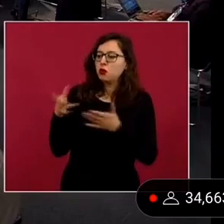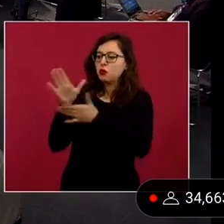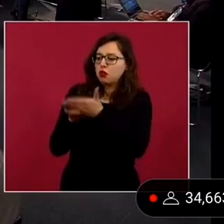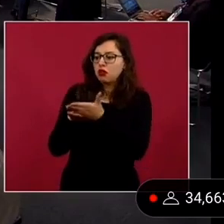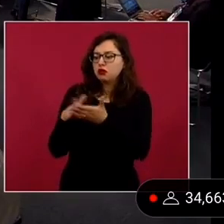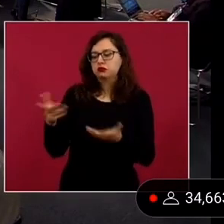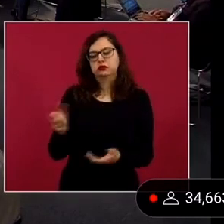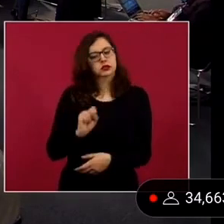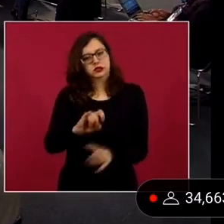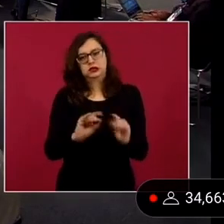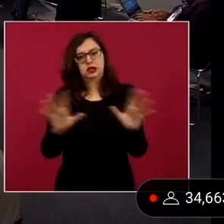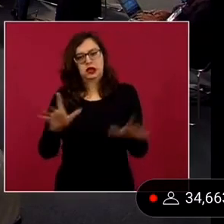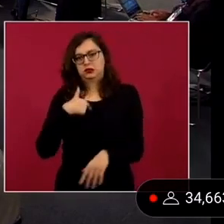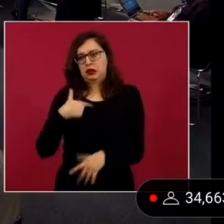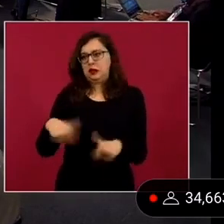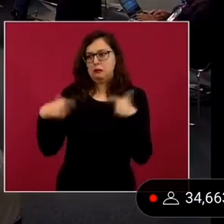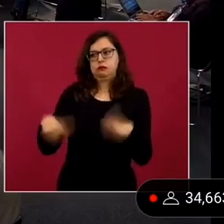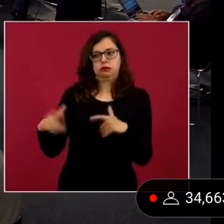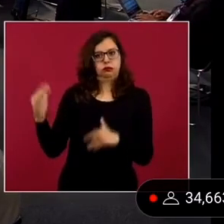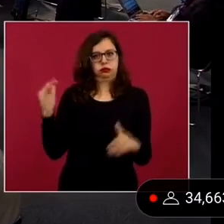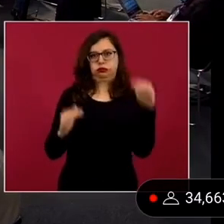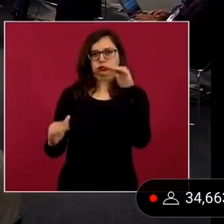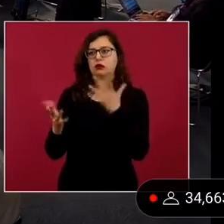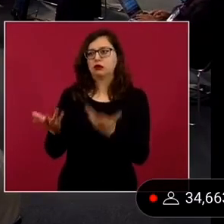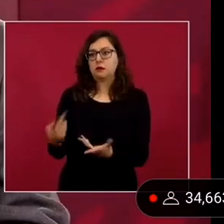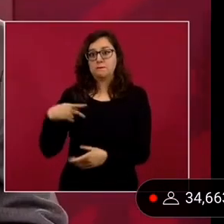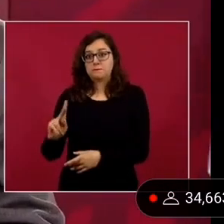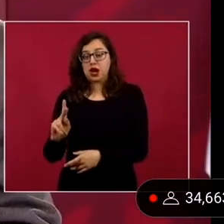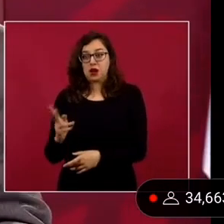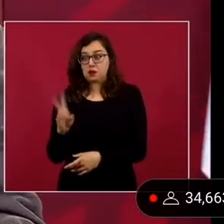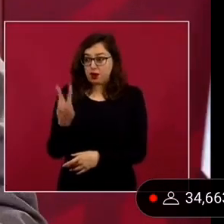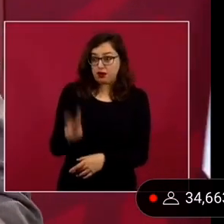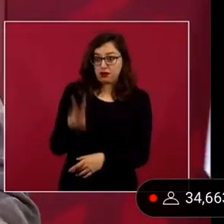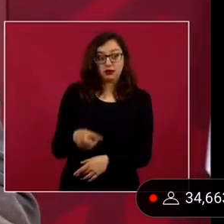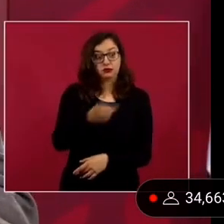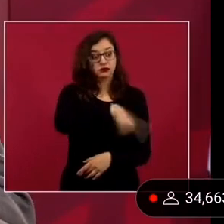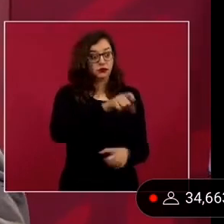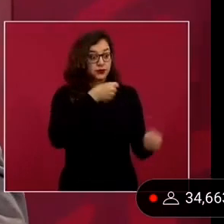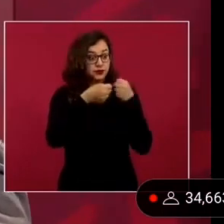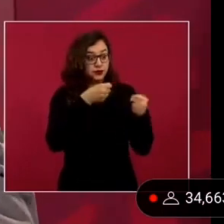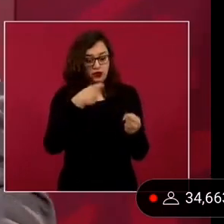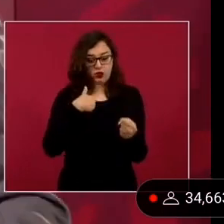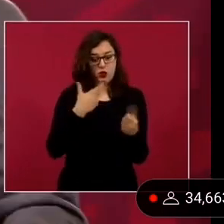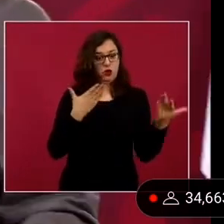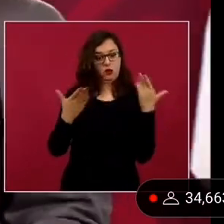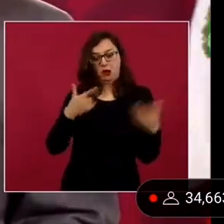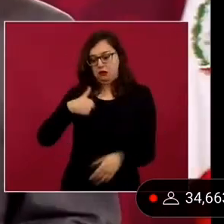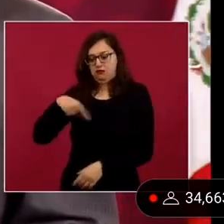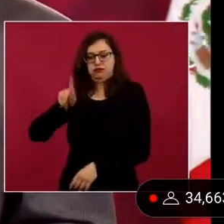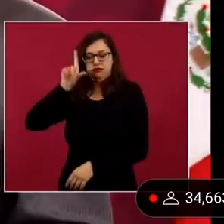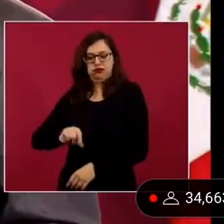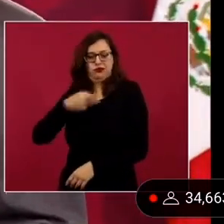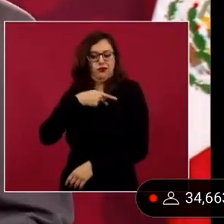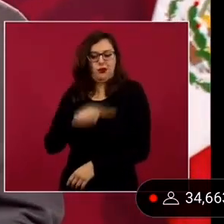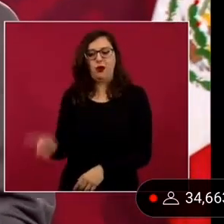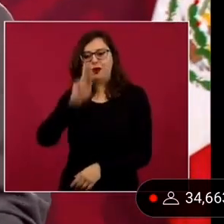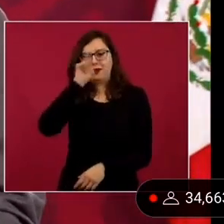tengo con lo que poseen algunos periodistas, pues soy un